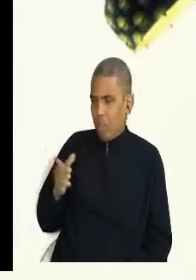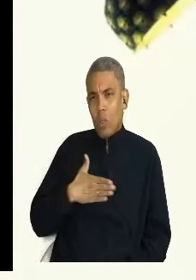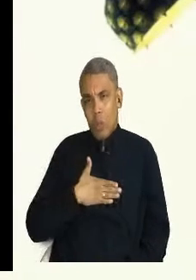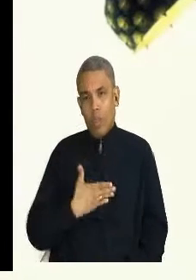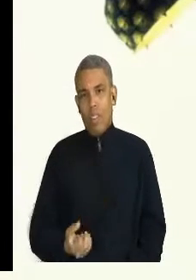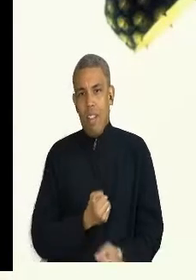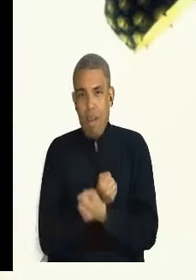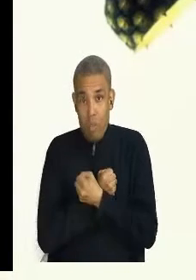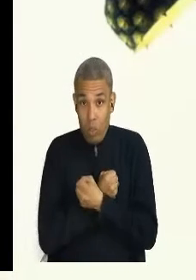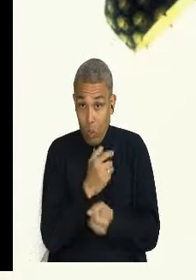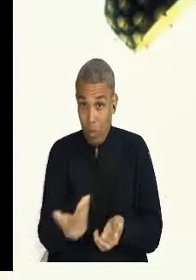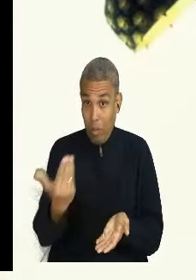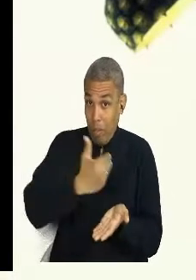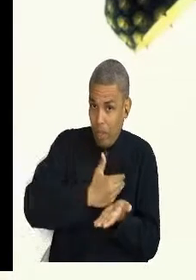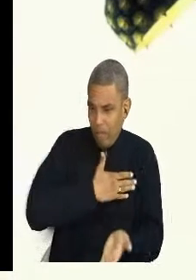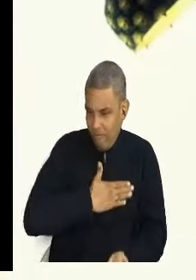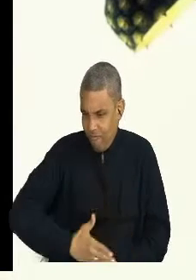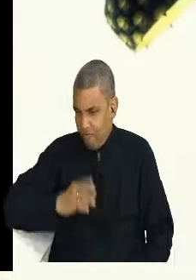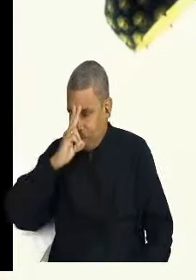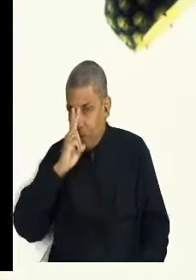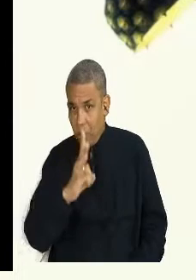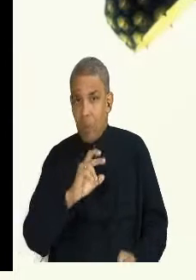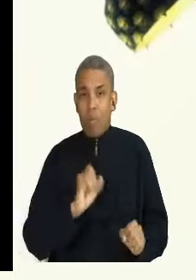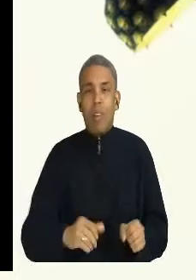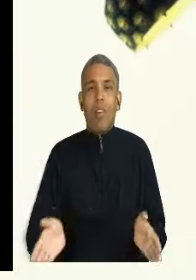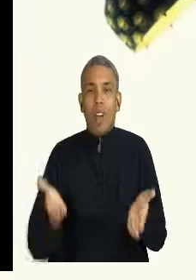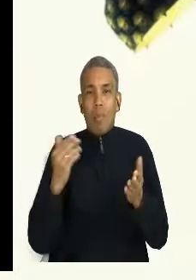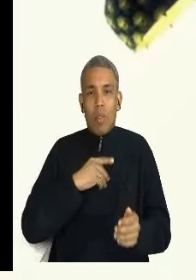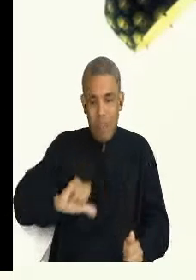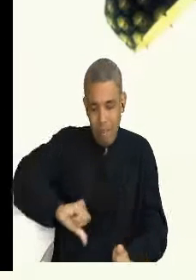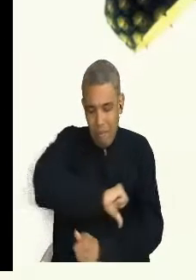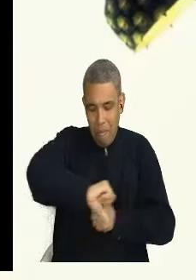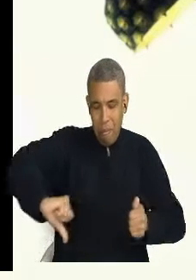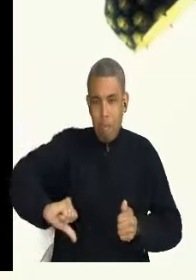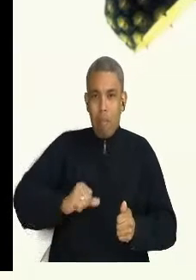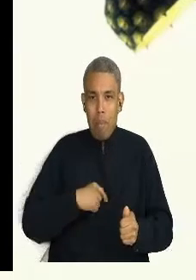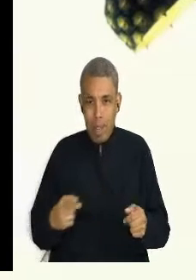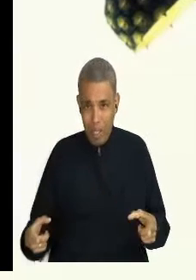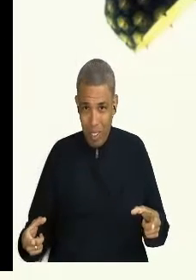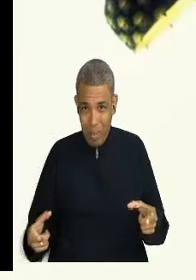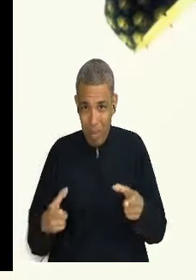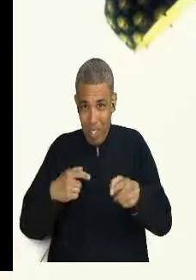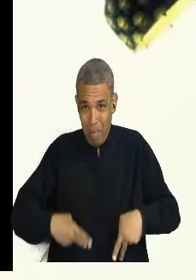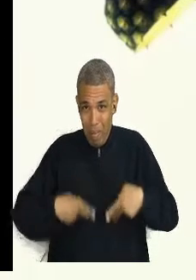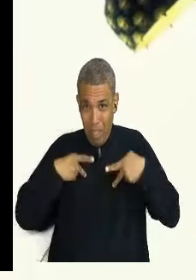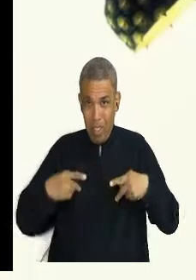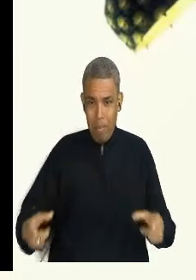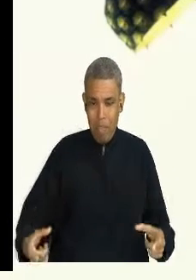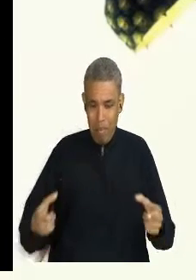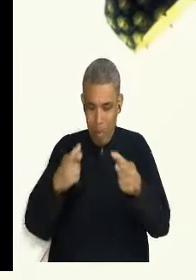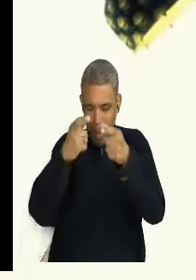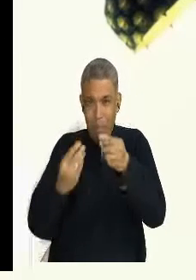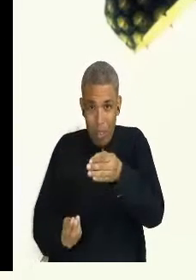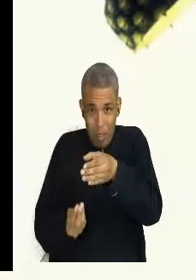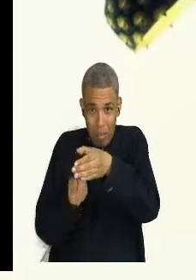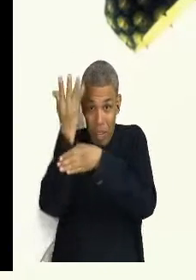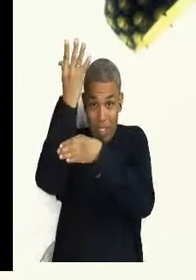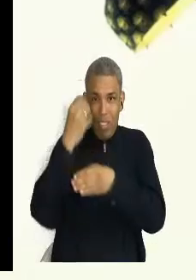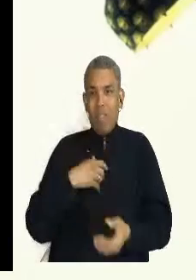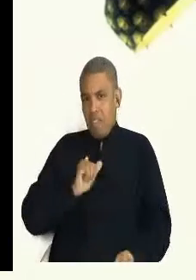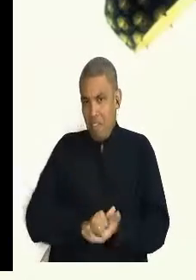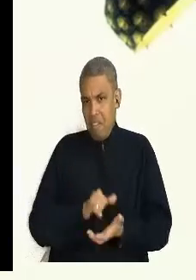para atenderlos. Y no olviden visitar Mr. Prada, ubicado en el Parque La Vida. Aparte que he visto a tu esposa también ahí muy pendiente, muy encargadita de lo que ella sabe